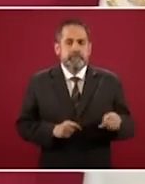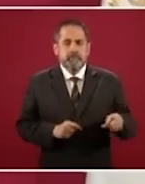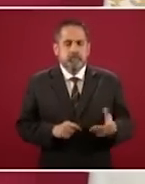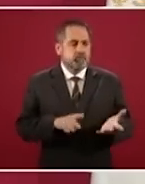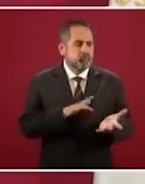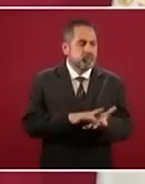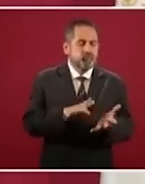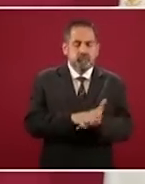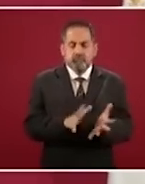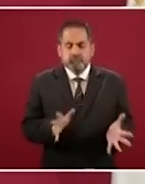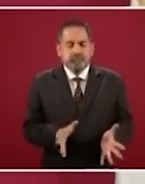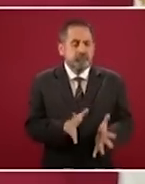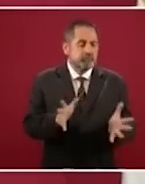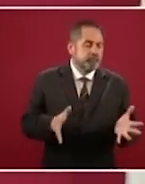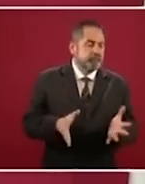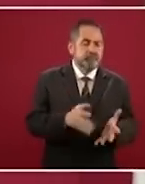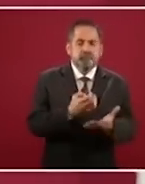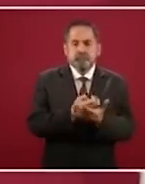impulso al crecimiento económico.